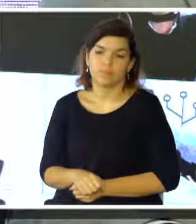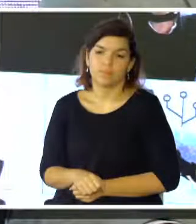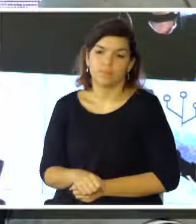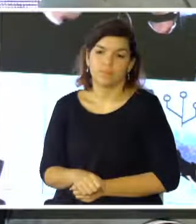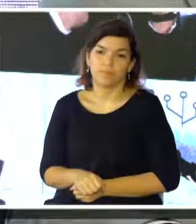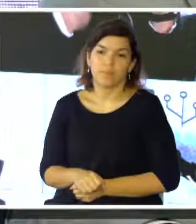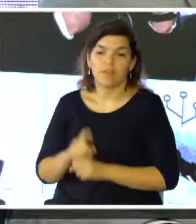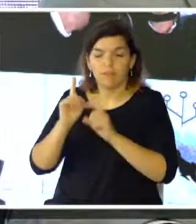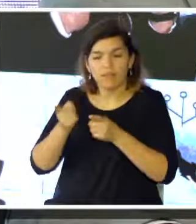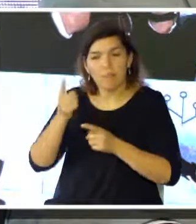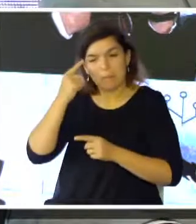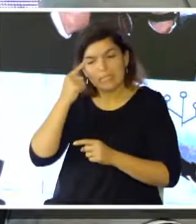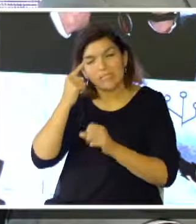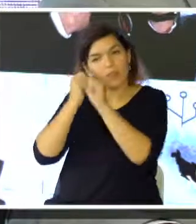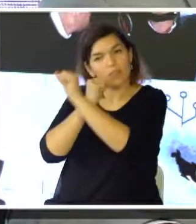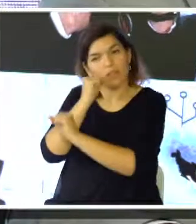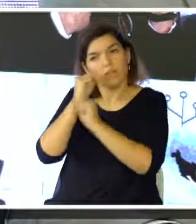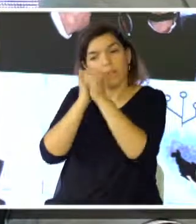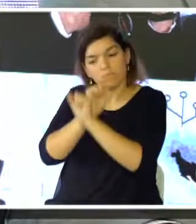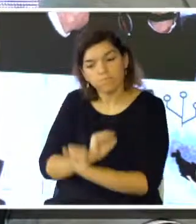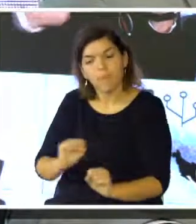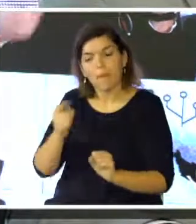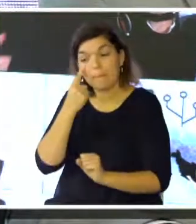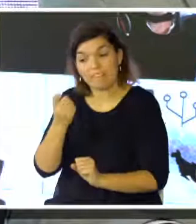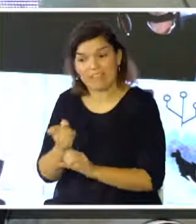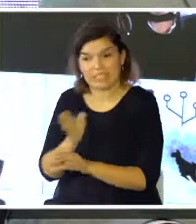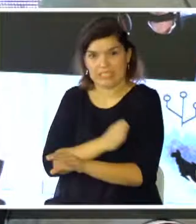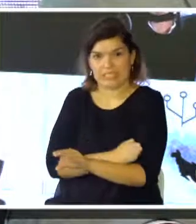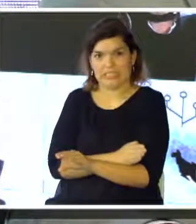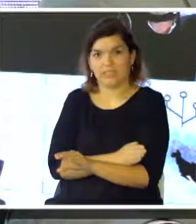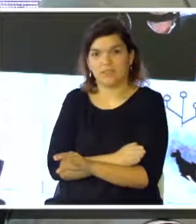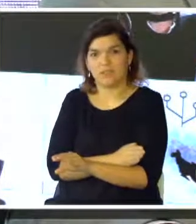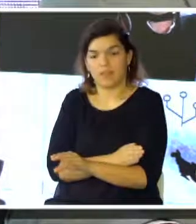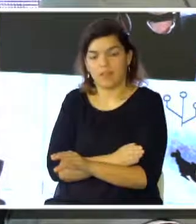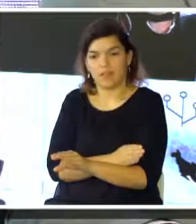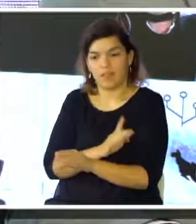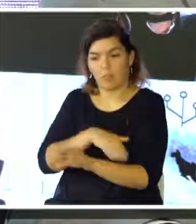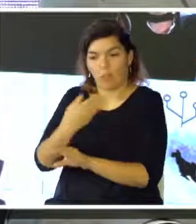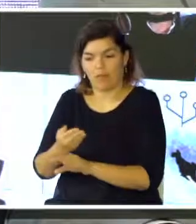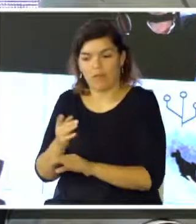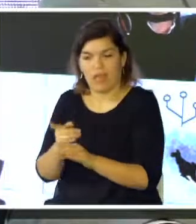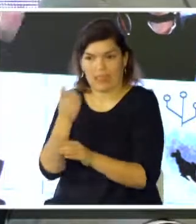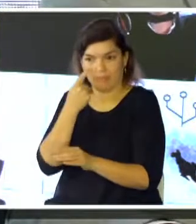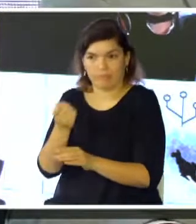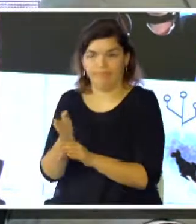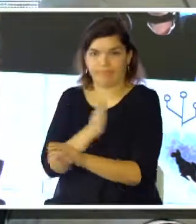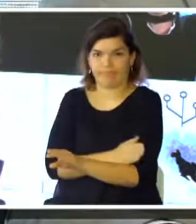y usemos la tecnología para poder prevenir las acciones que